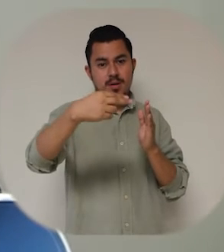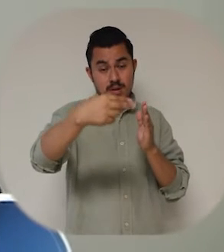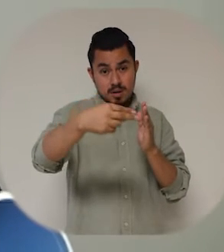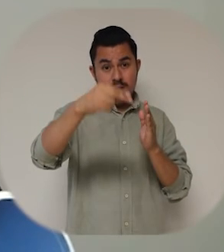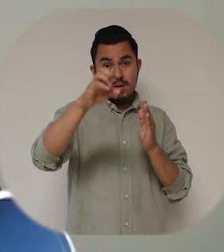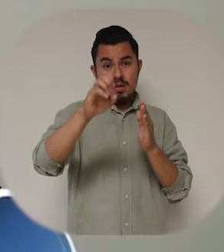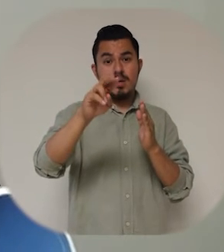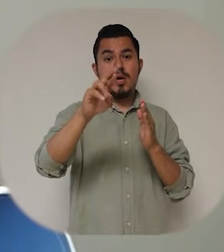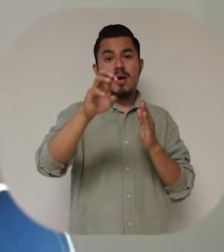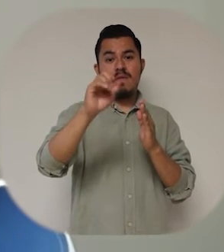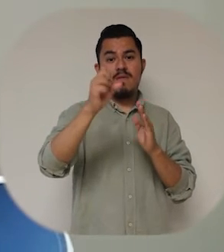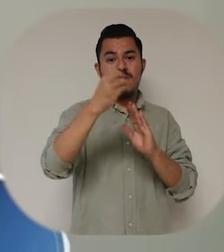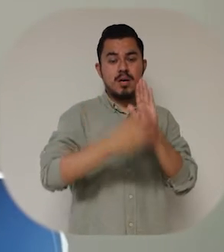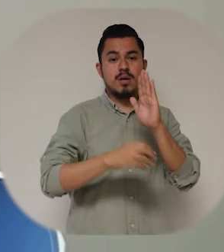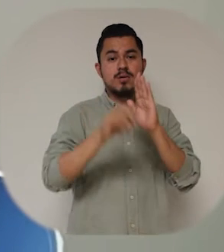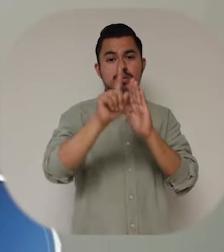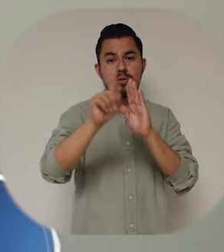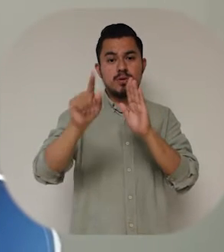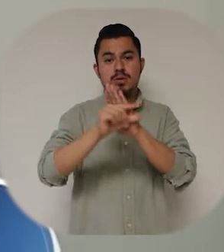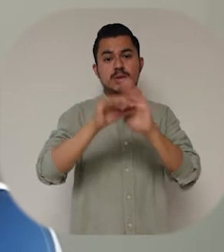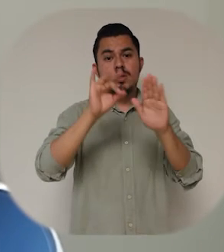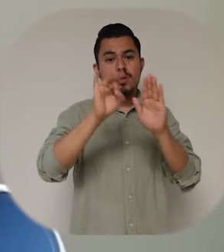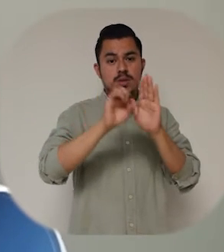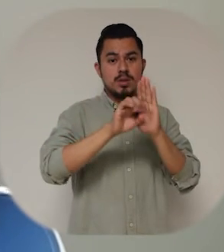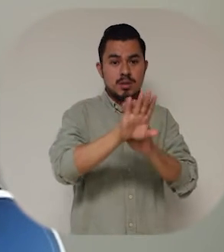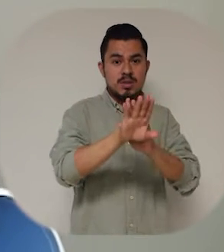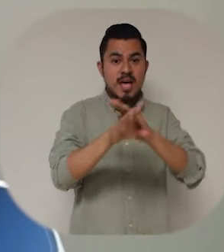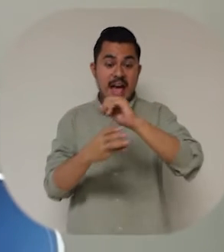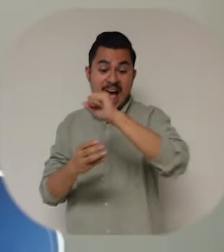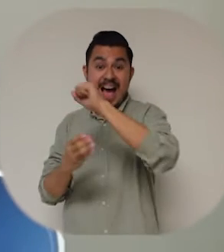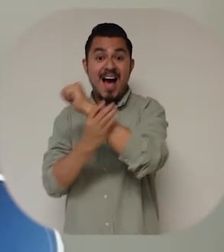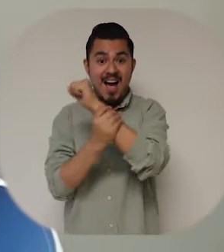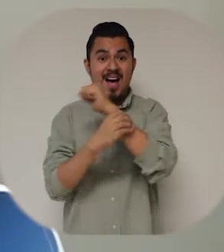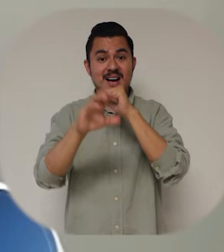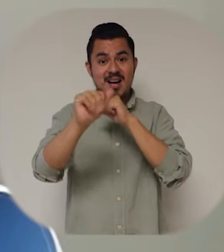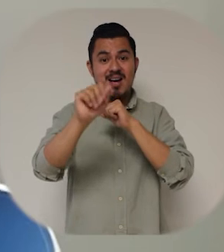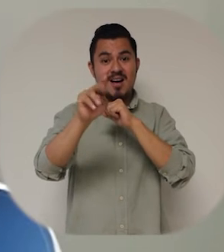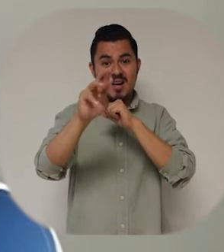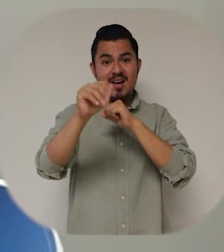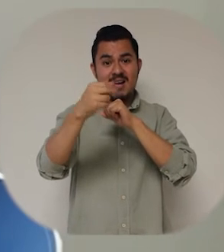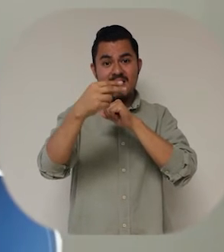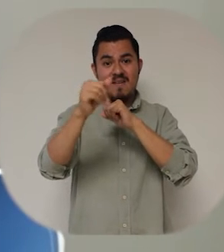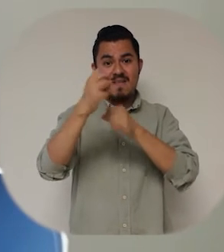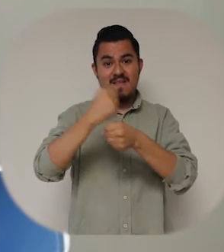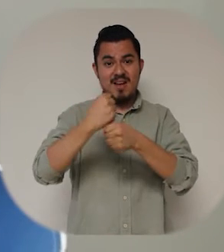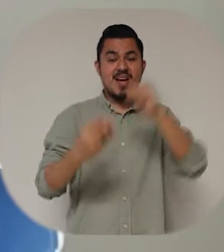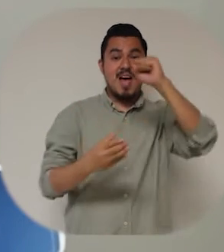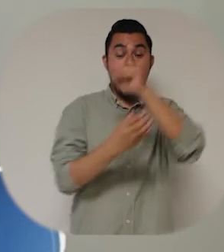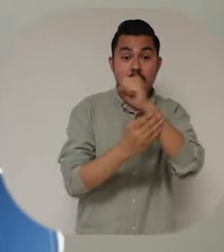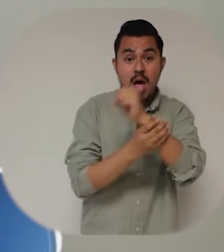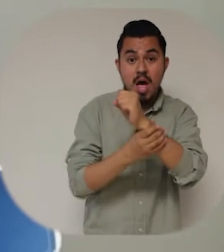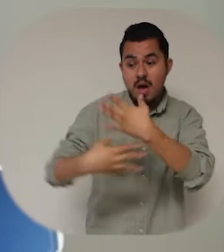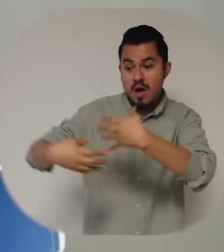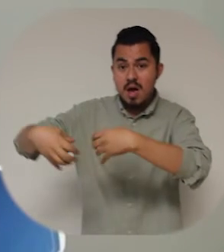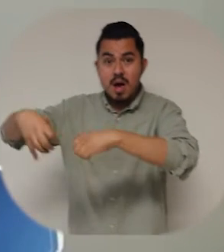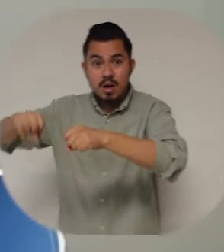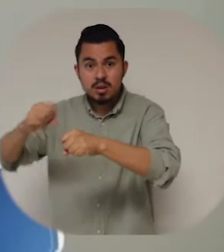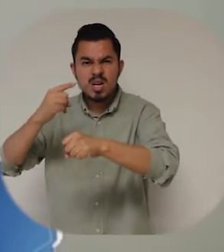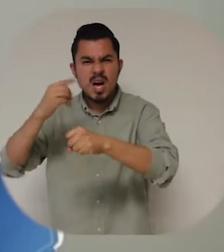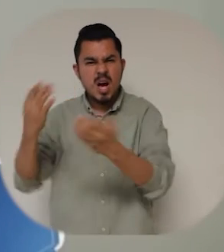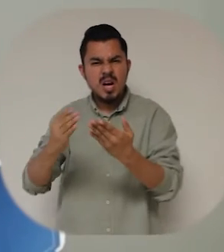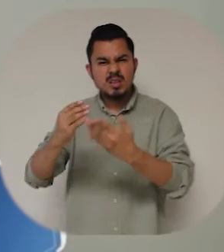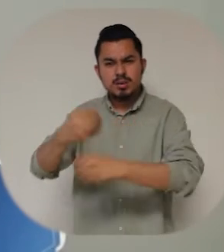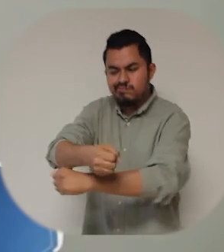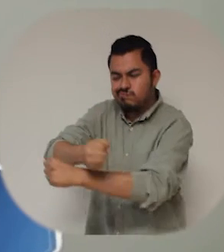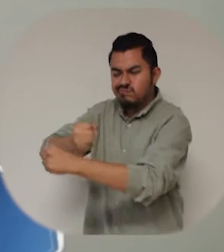había de recibir como herencia, y salió sin saber a dónde iba. Así que Abraham, quien ha